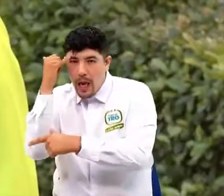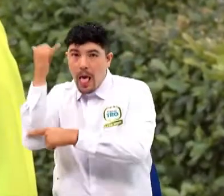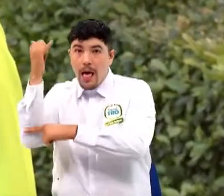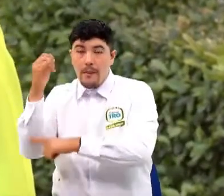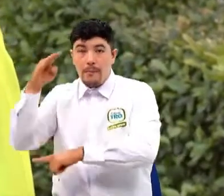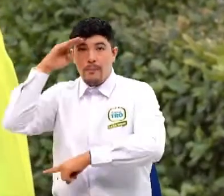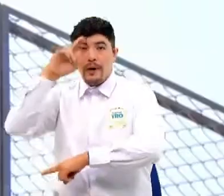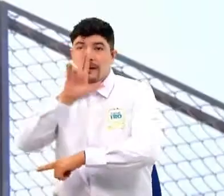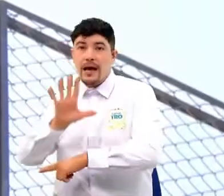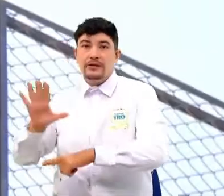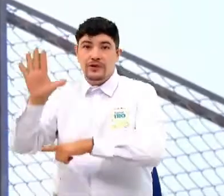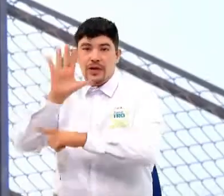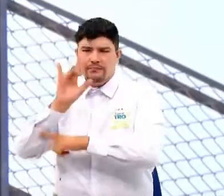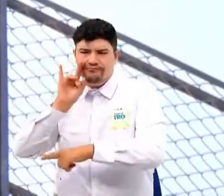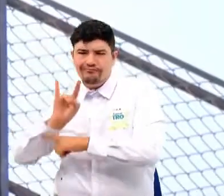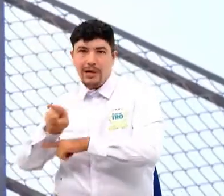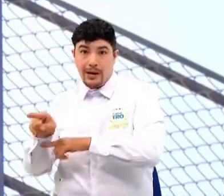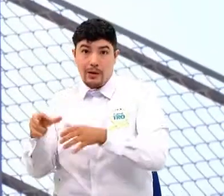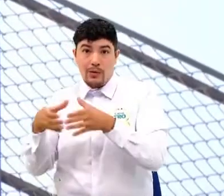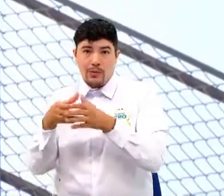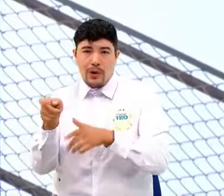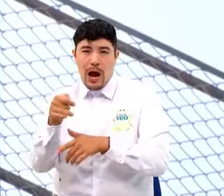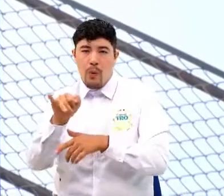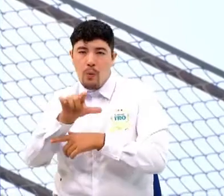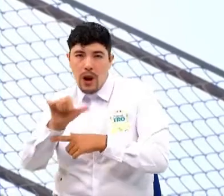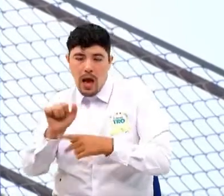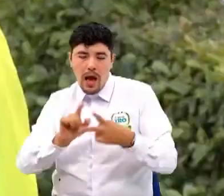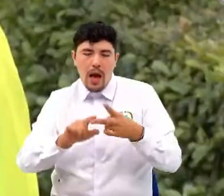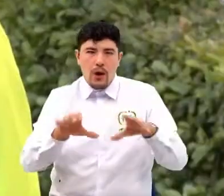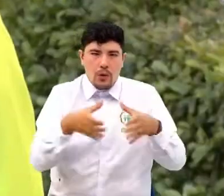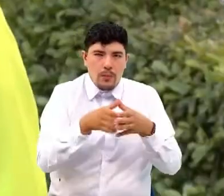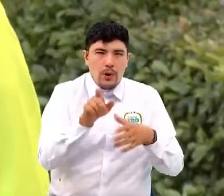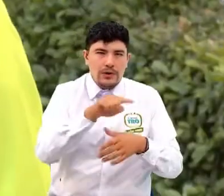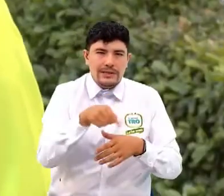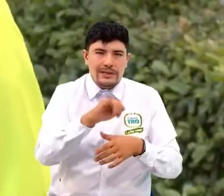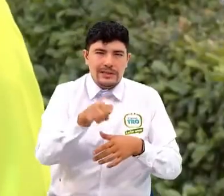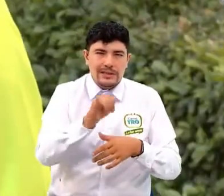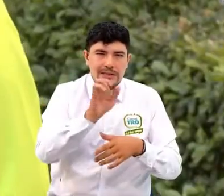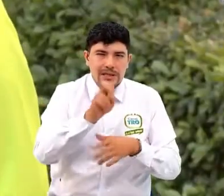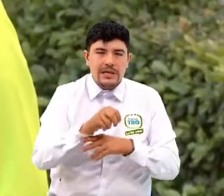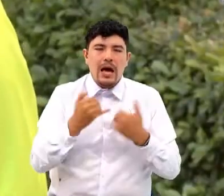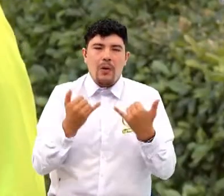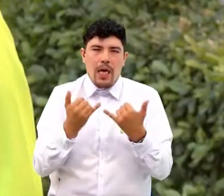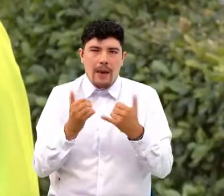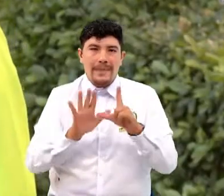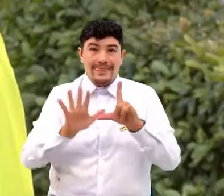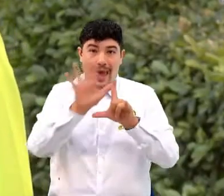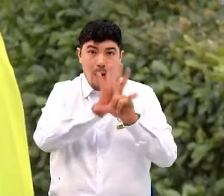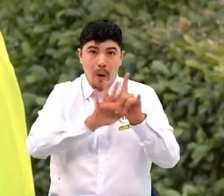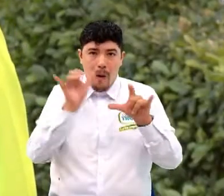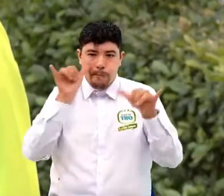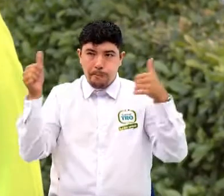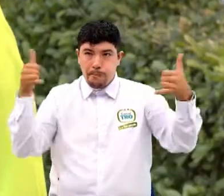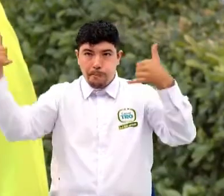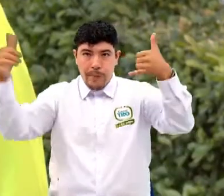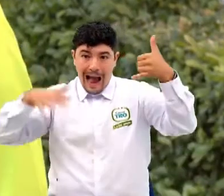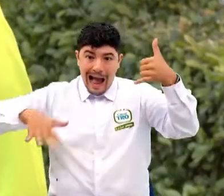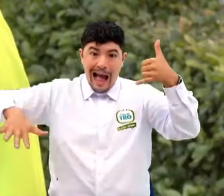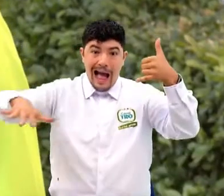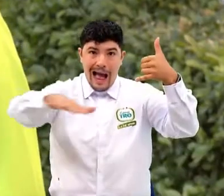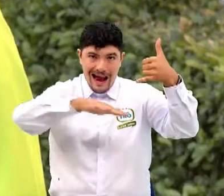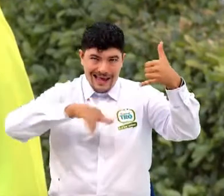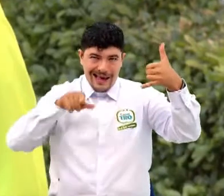la policía, con el GAULA de la policía y con la SIJÍN. Hemos recolectado ya varias horas de videos y los estamos en estos momentos